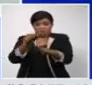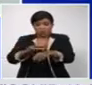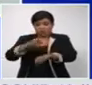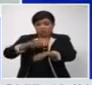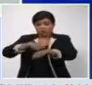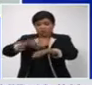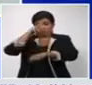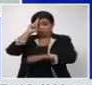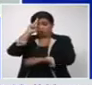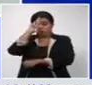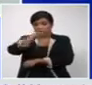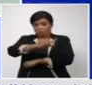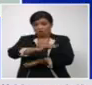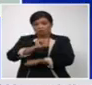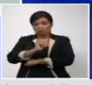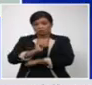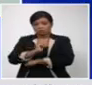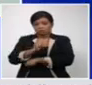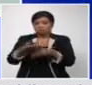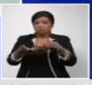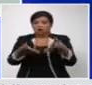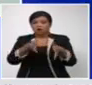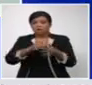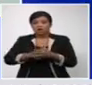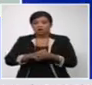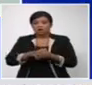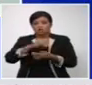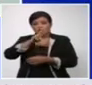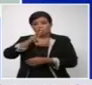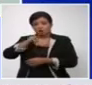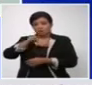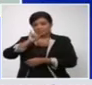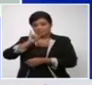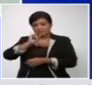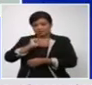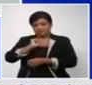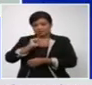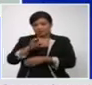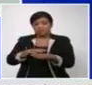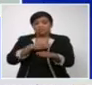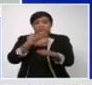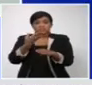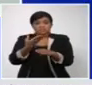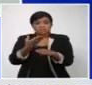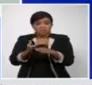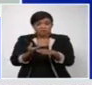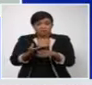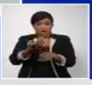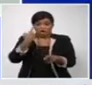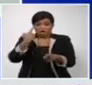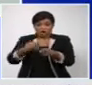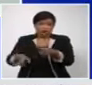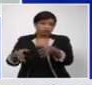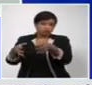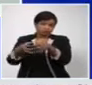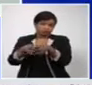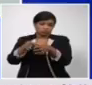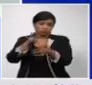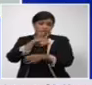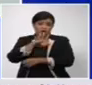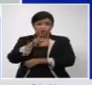hospitalización de 2,6, después en la UCI 4,8 días y después